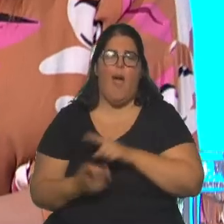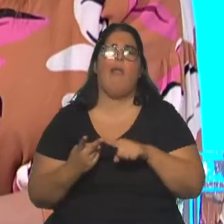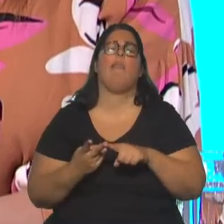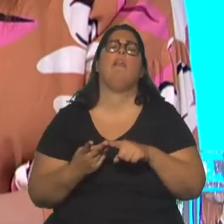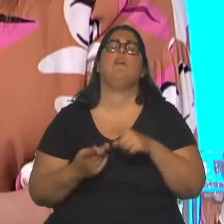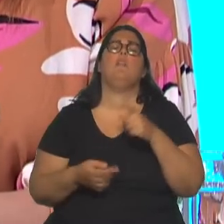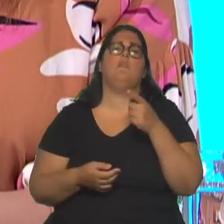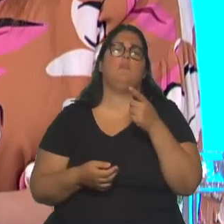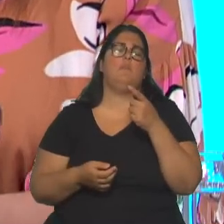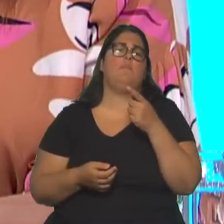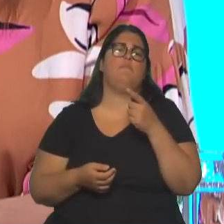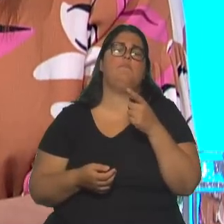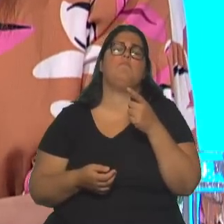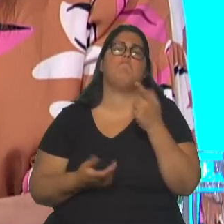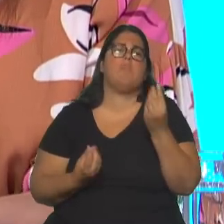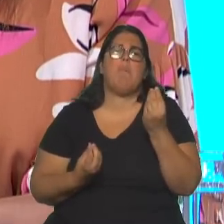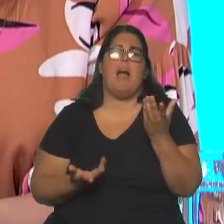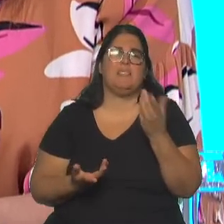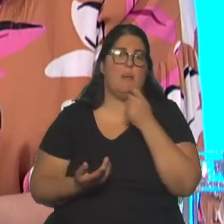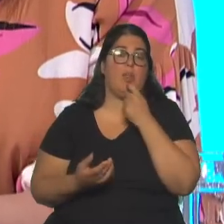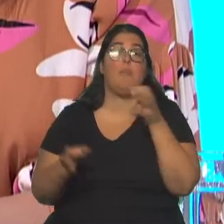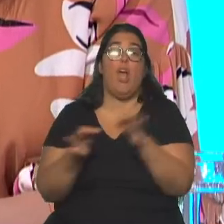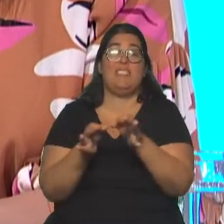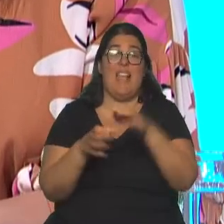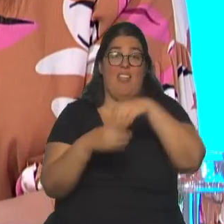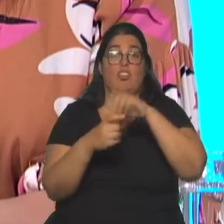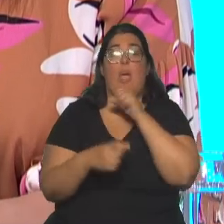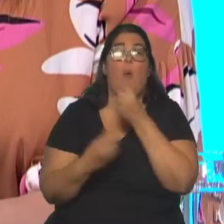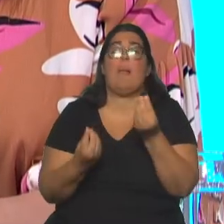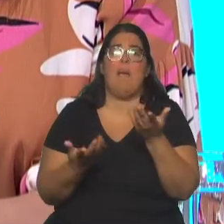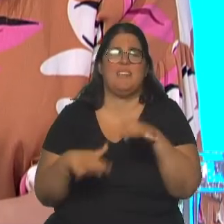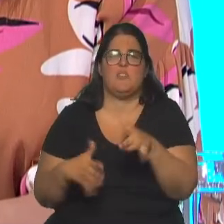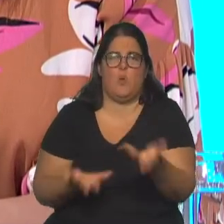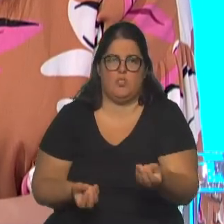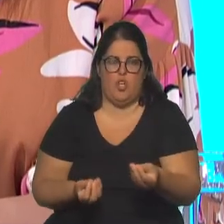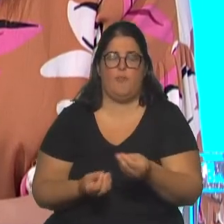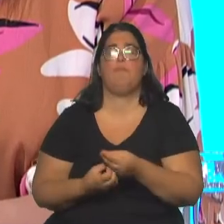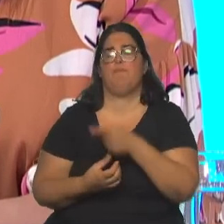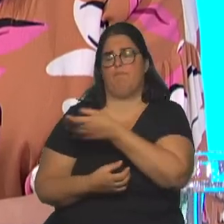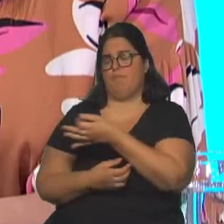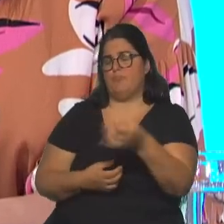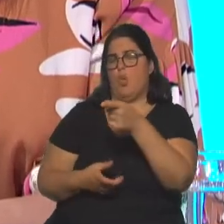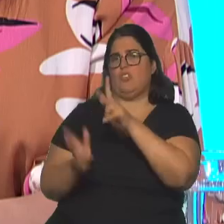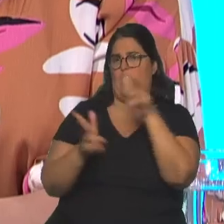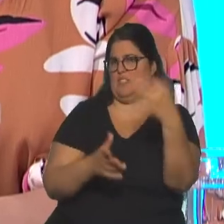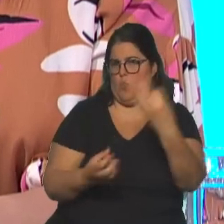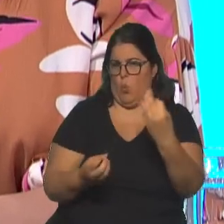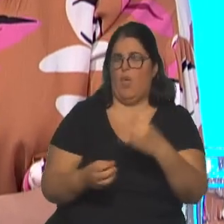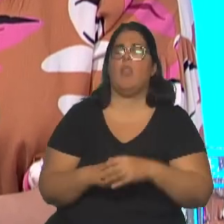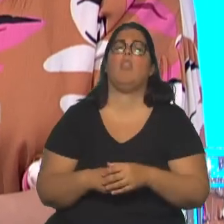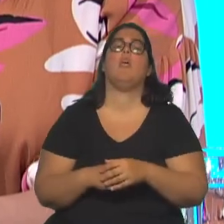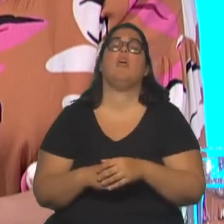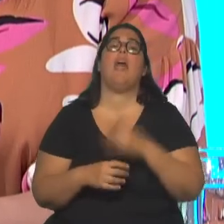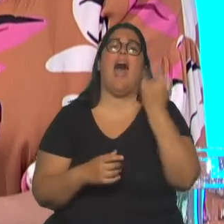que tiene ese reconocimiento. ¿Qué pasa en la isla? Así es, aquí, como bien decís, hay una dimensión